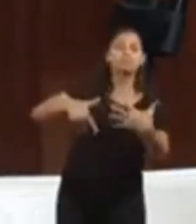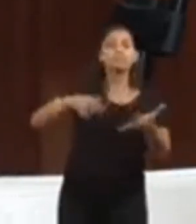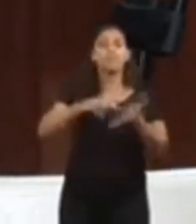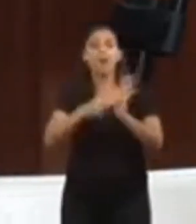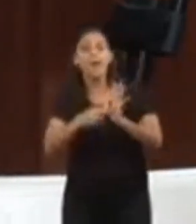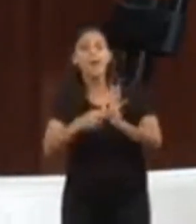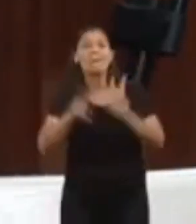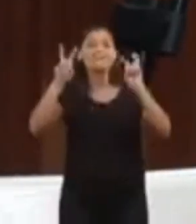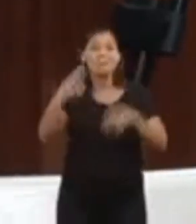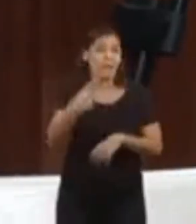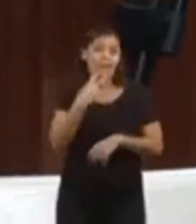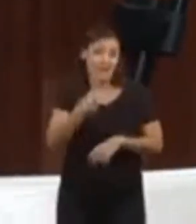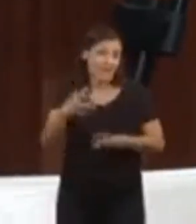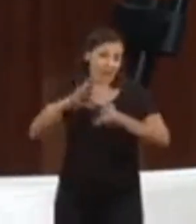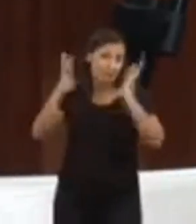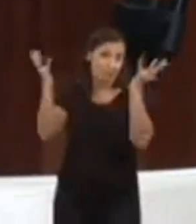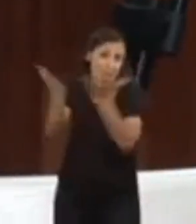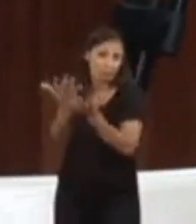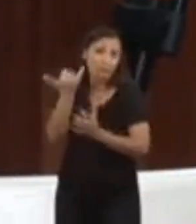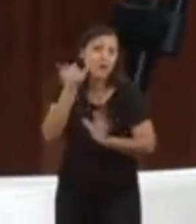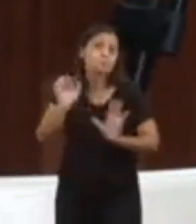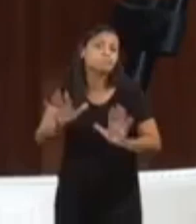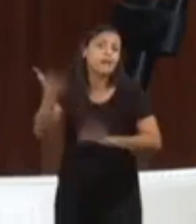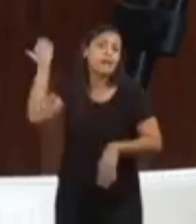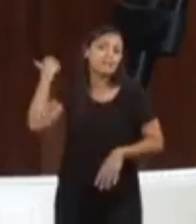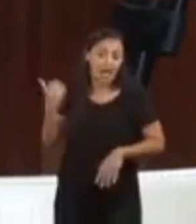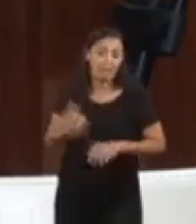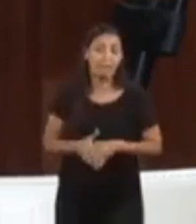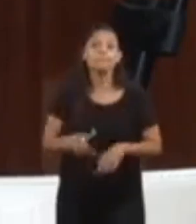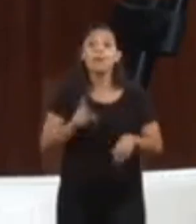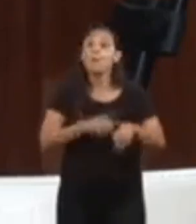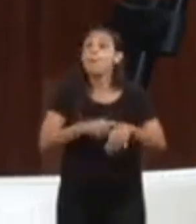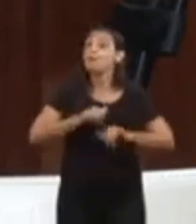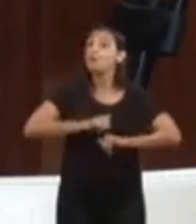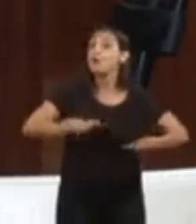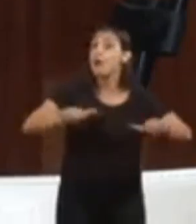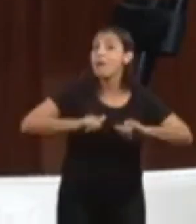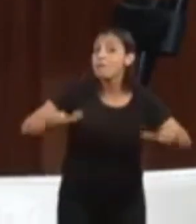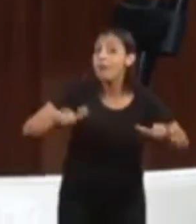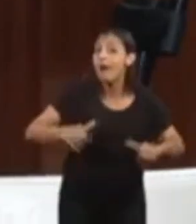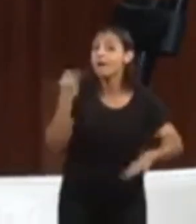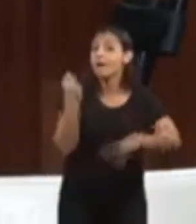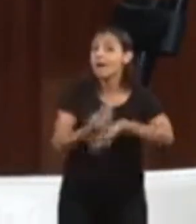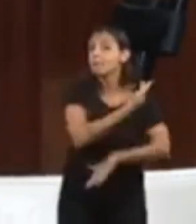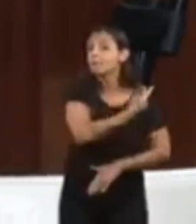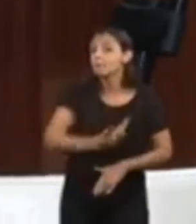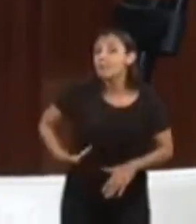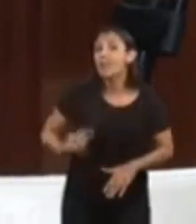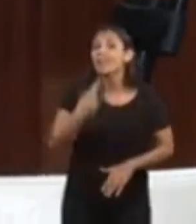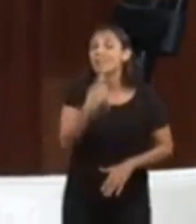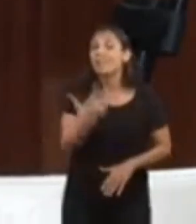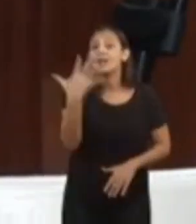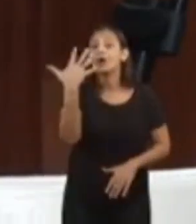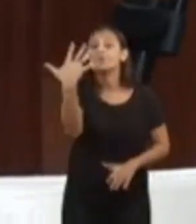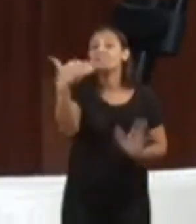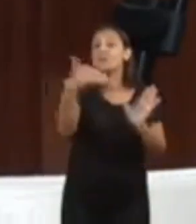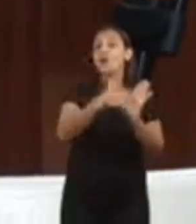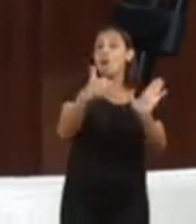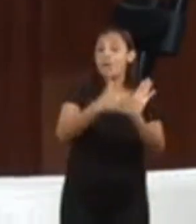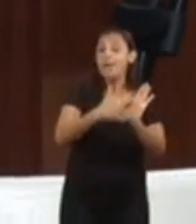venía dando durante la campaña se dijo aproximadamente 5000 millones